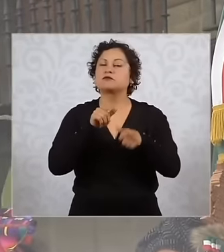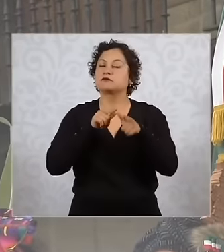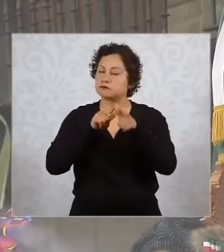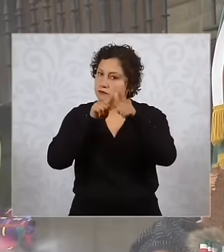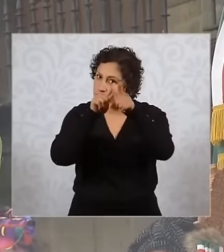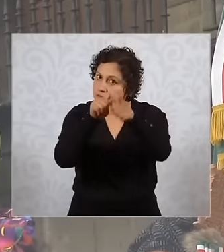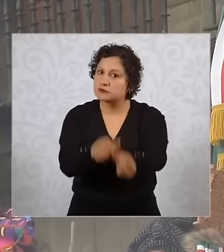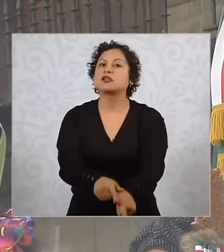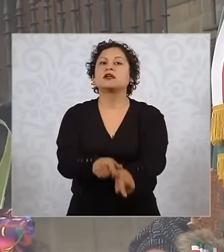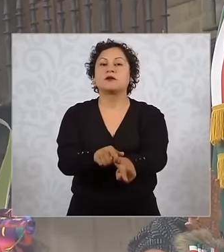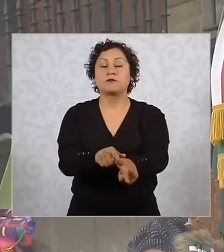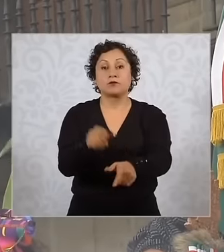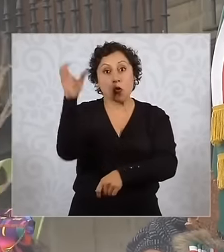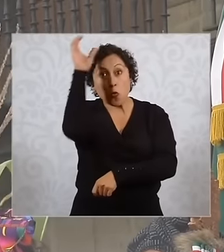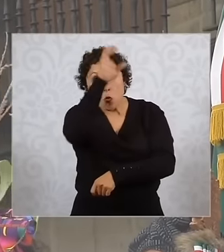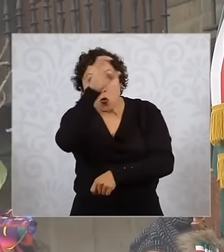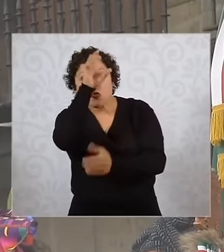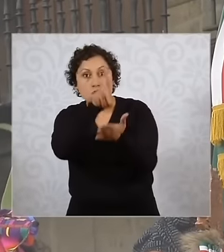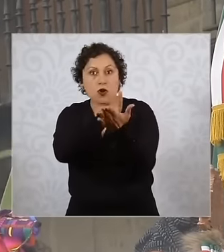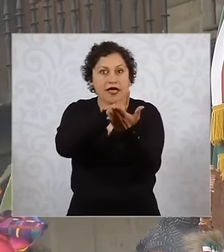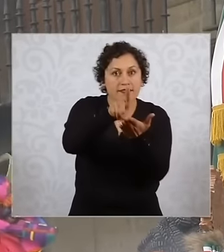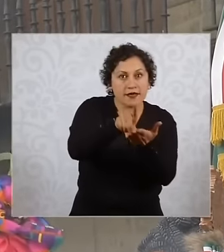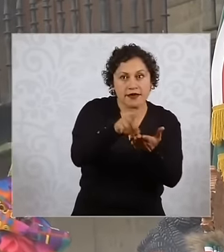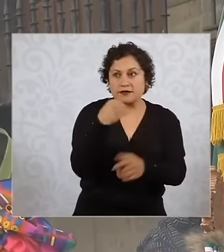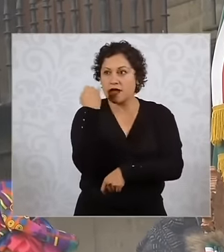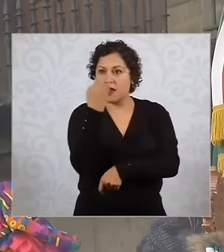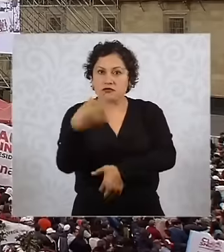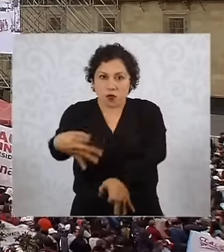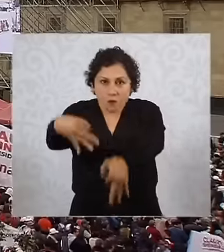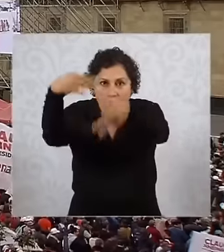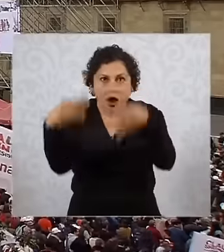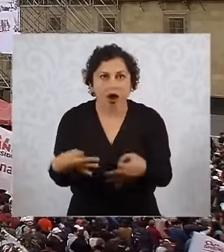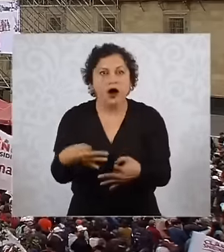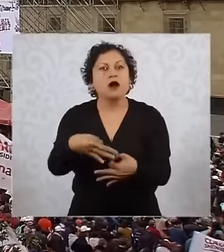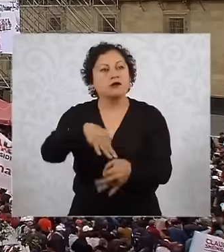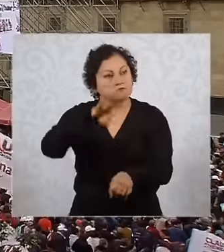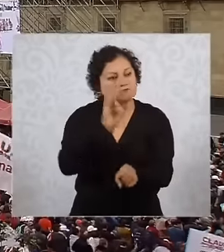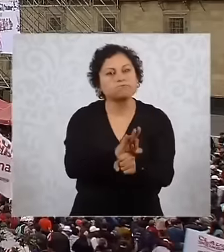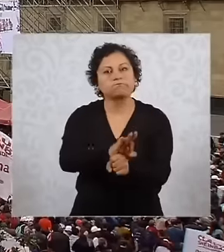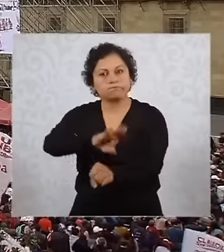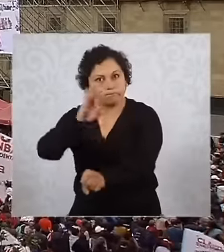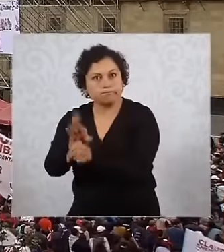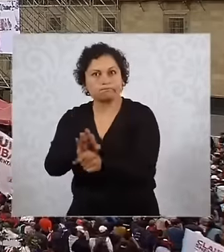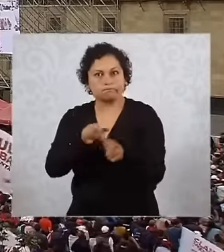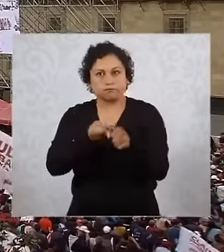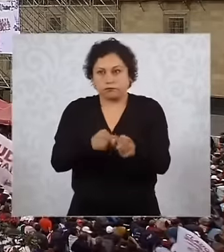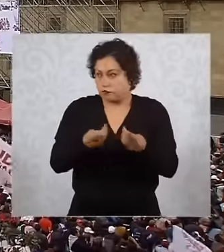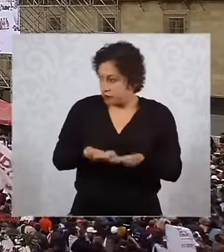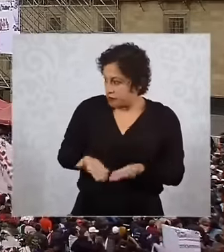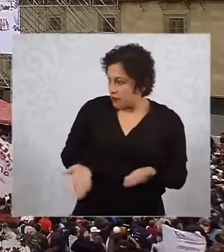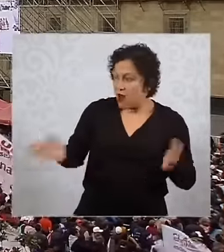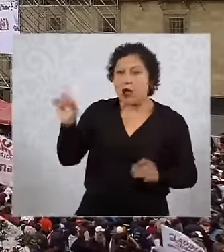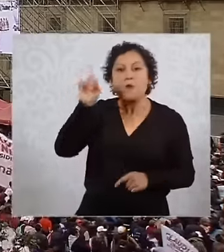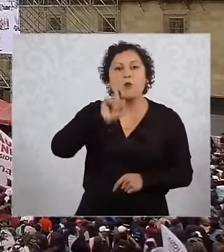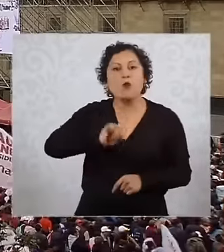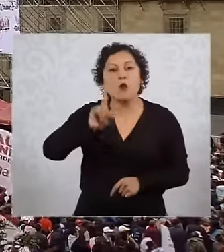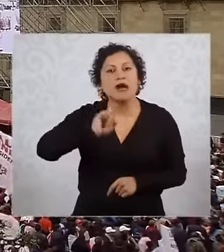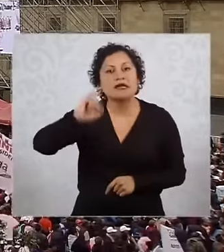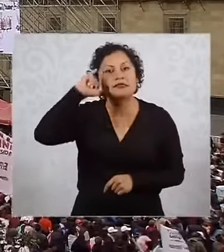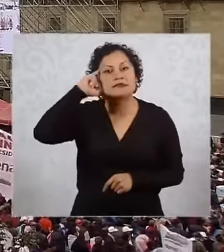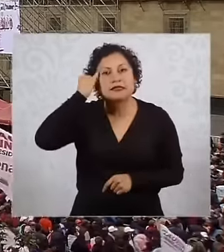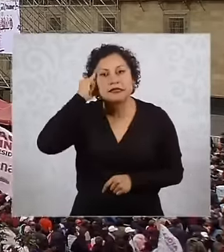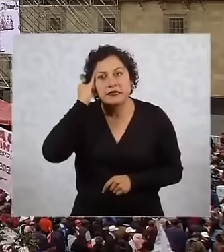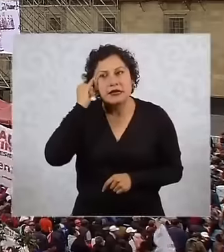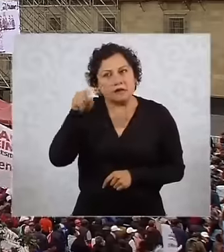derechos culturales y las lenguas originarias. Aquí están las mujeres indígenas, que son